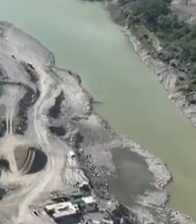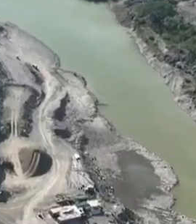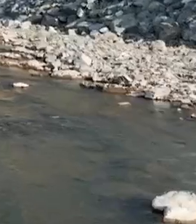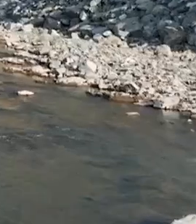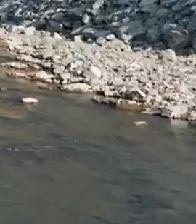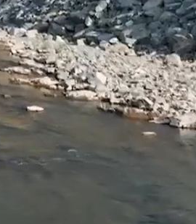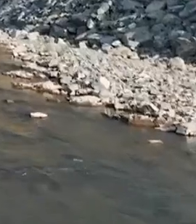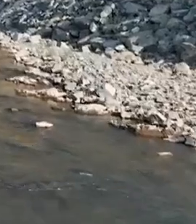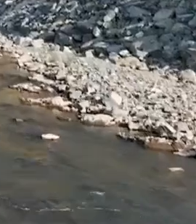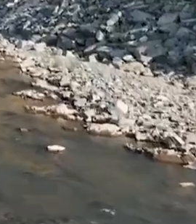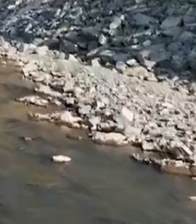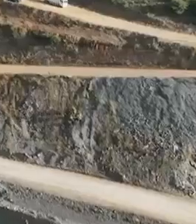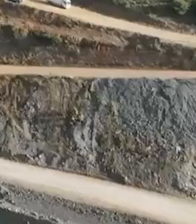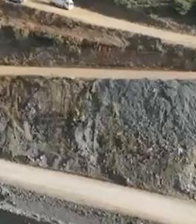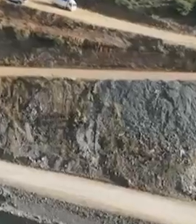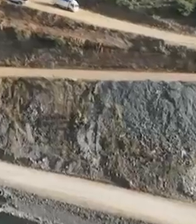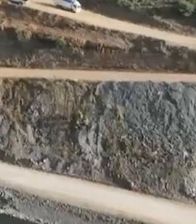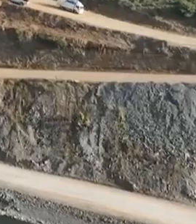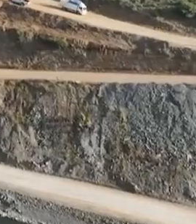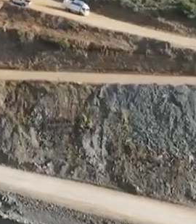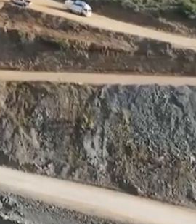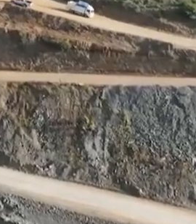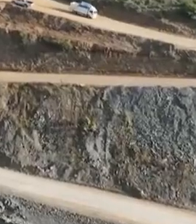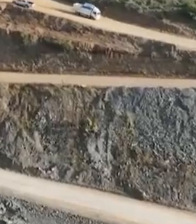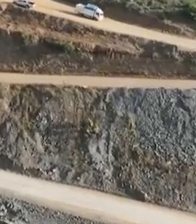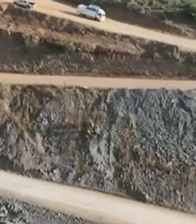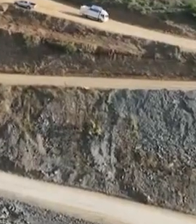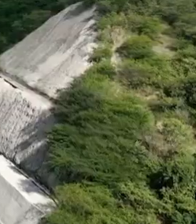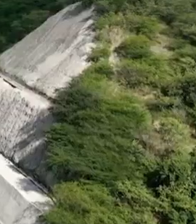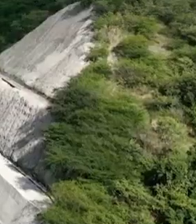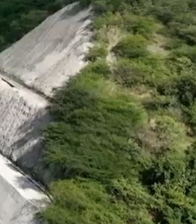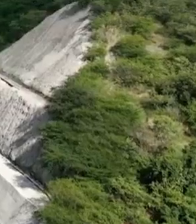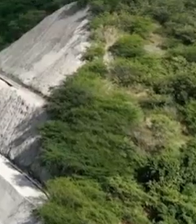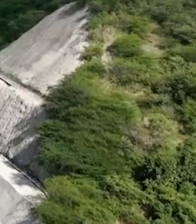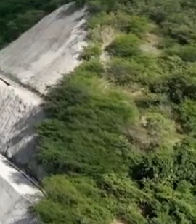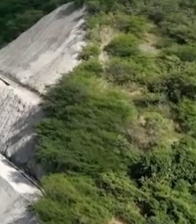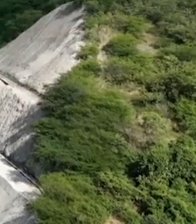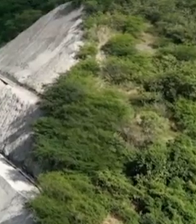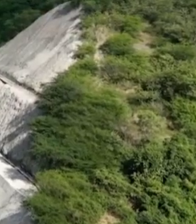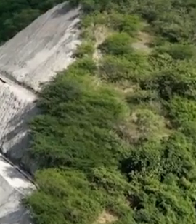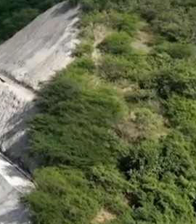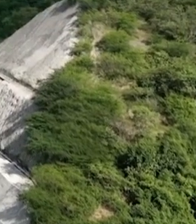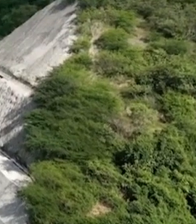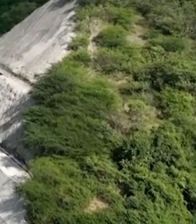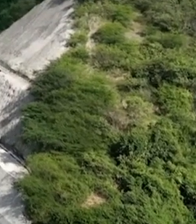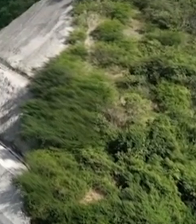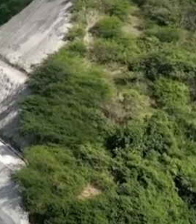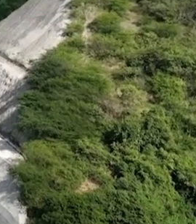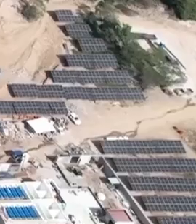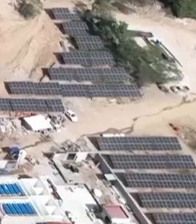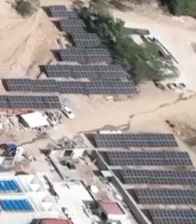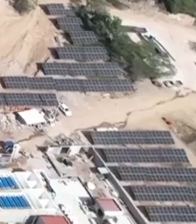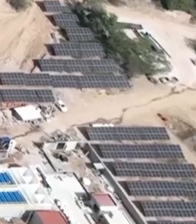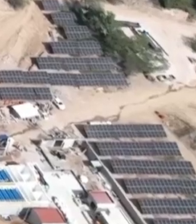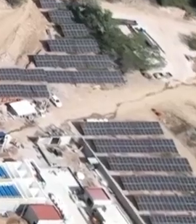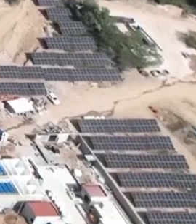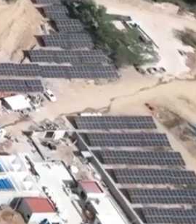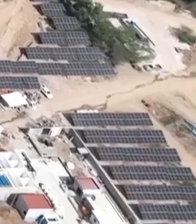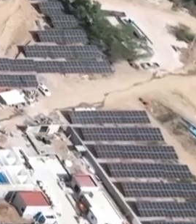4 presas para convertirse en nuevas centrales eléctricas. Estos proyectos de energía limpia cuentan con una inversión histórica de